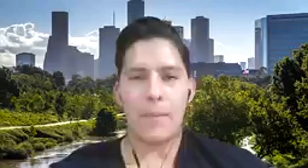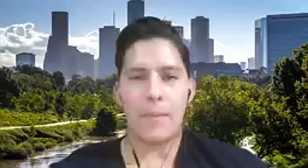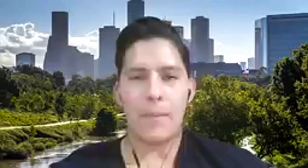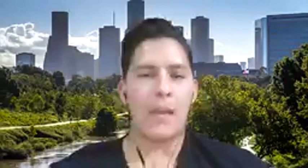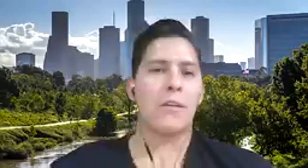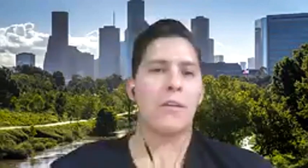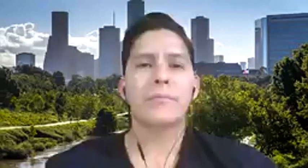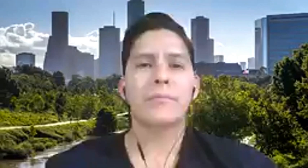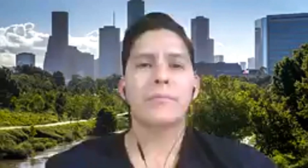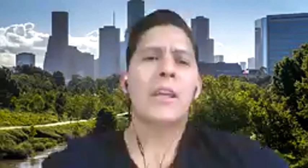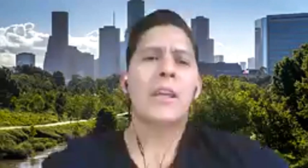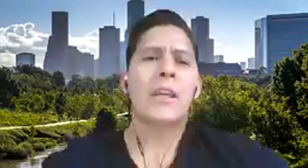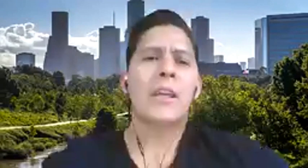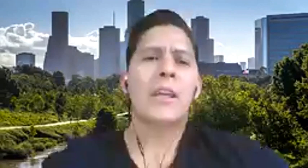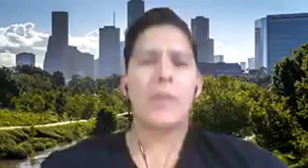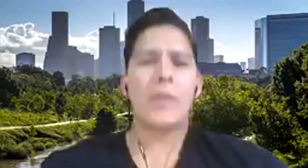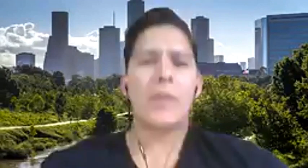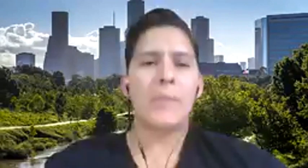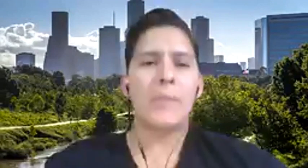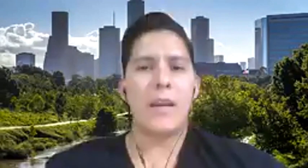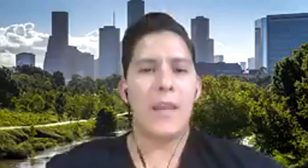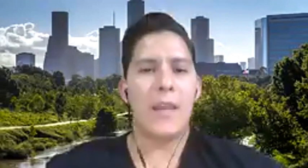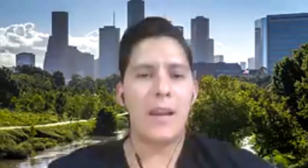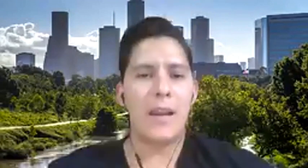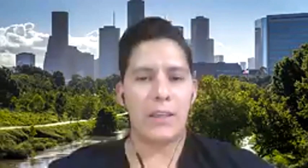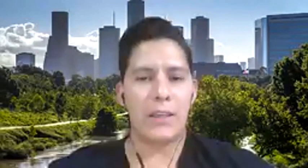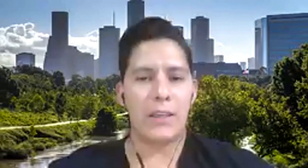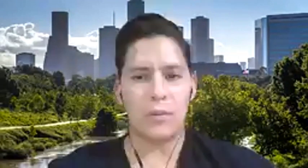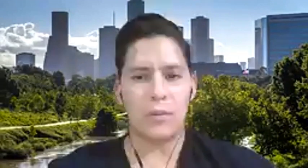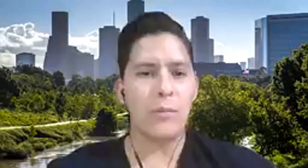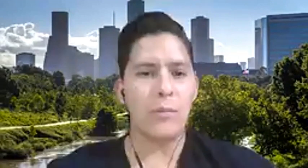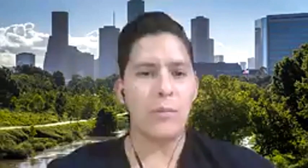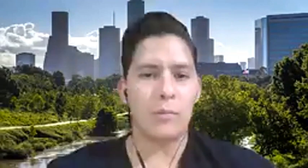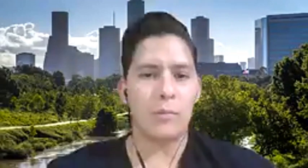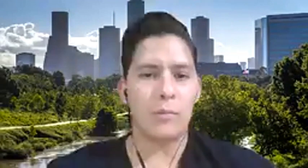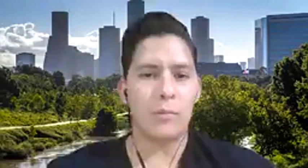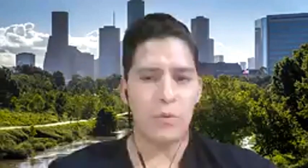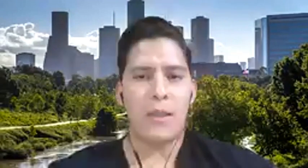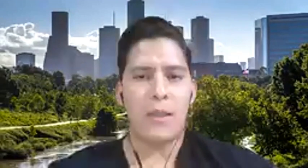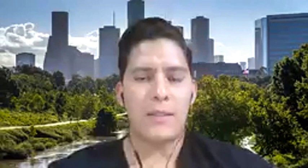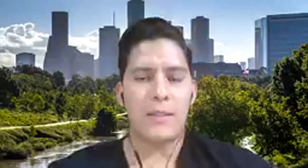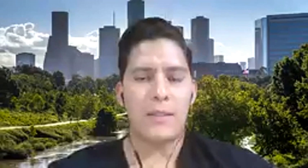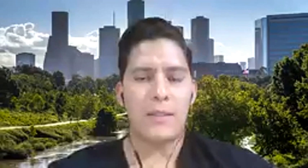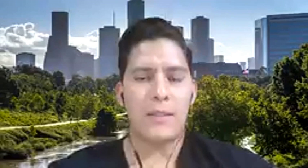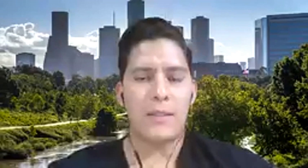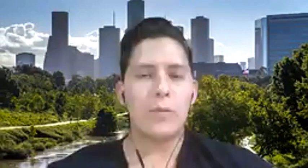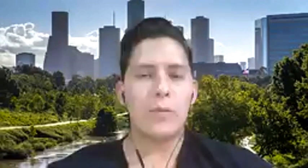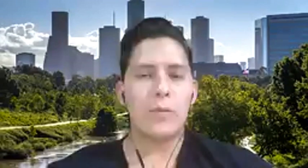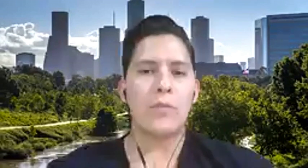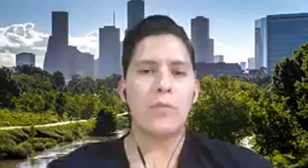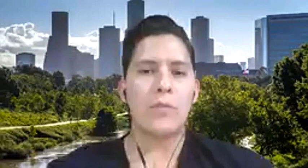mexicano. Y bueno, ¿por qué los mexicanos viajan a Houston? La verdad es que hay muchos motivos. Sabemos muy bien que Houston es una